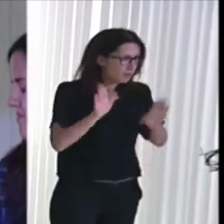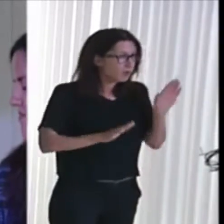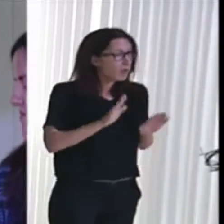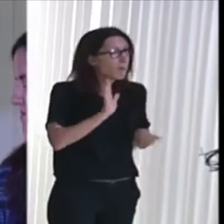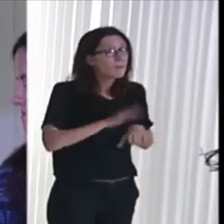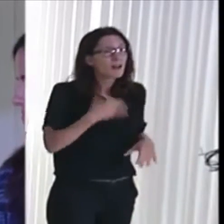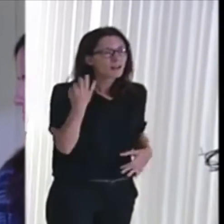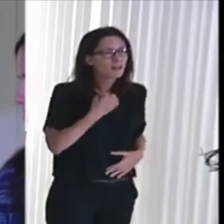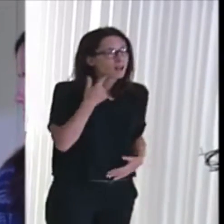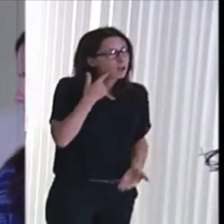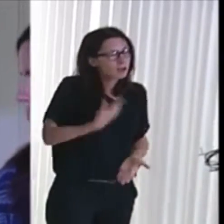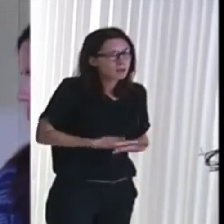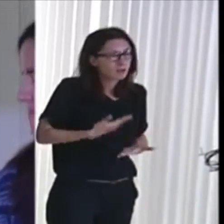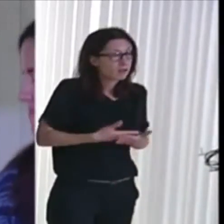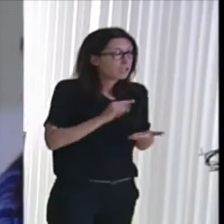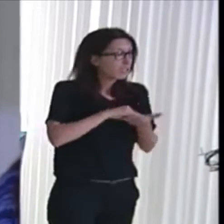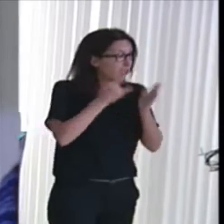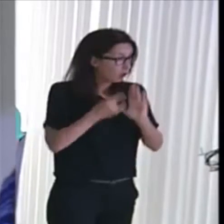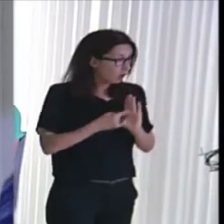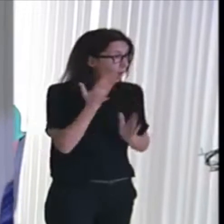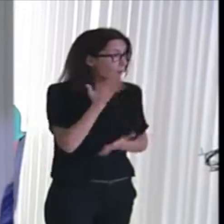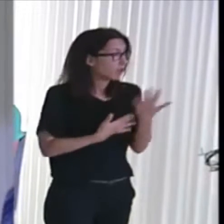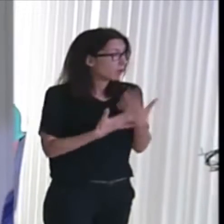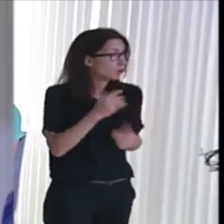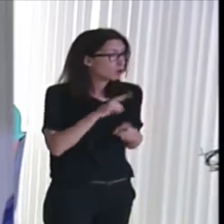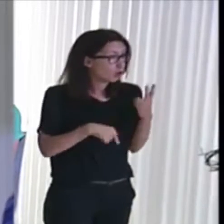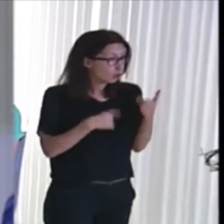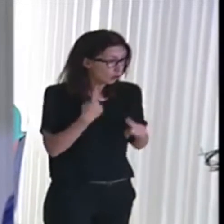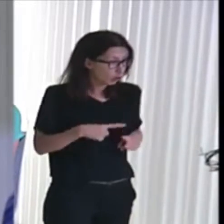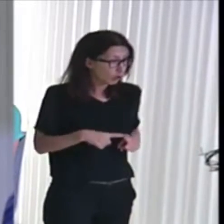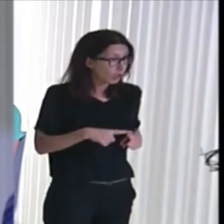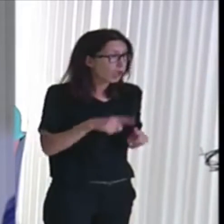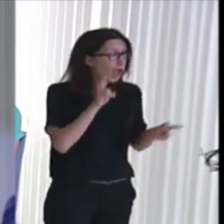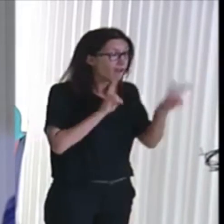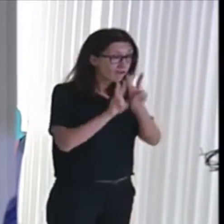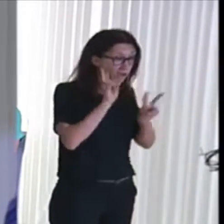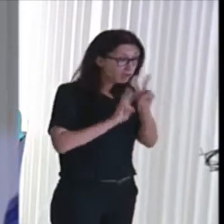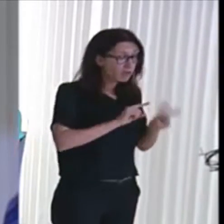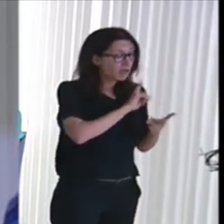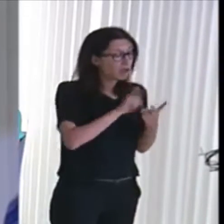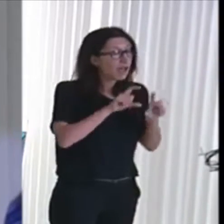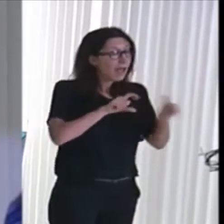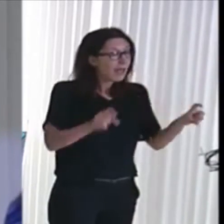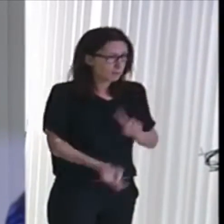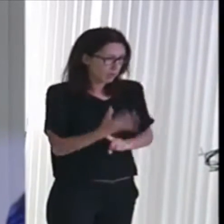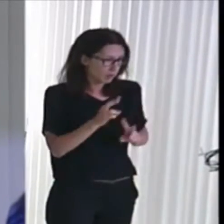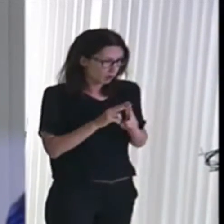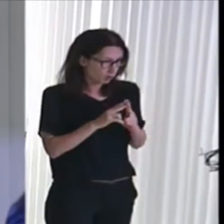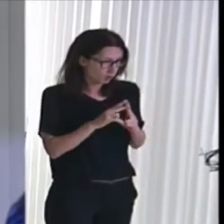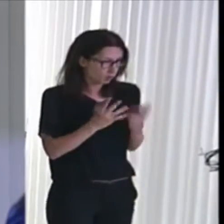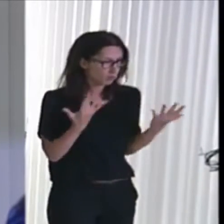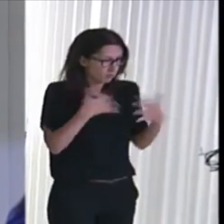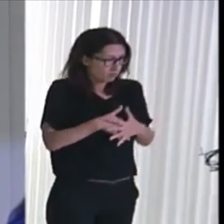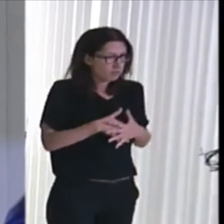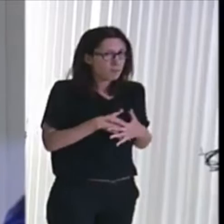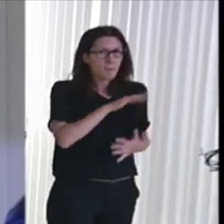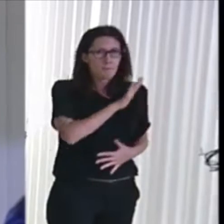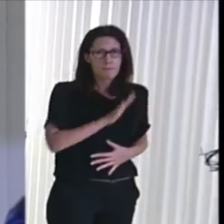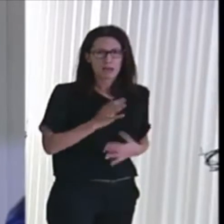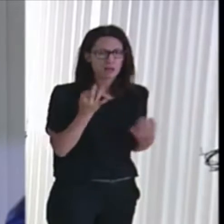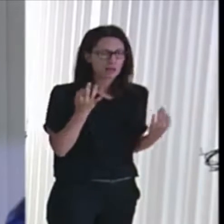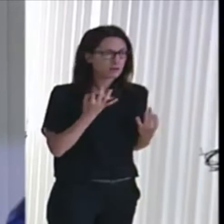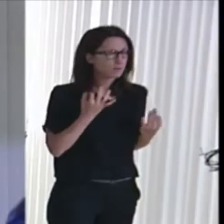mostrar que la tecnología, y juntamos 2 cosas, una es la visibilidad y el emprendimiento, ¿no? Que parece ser que es